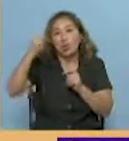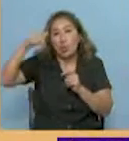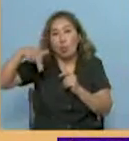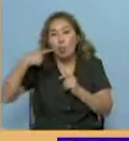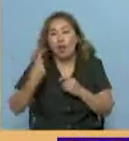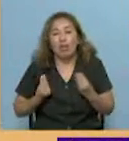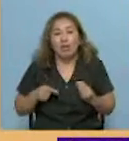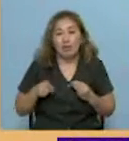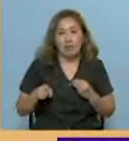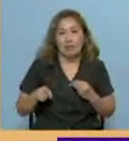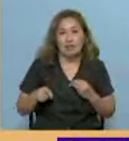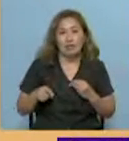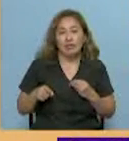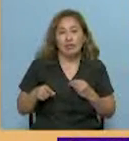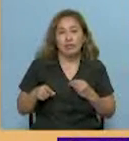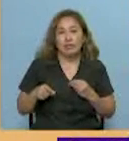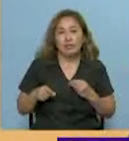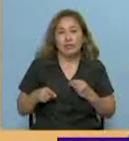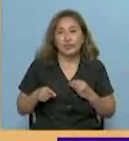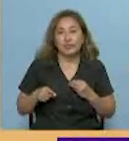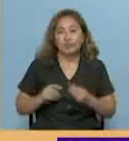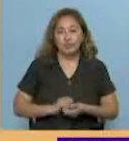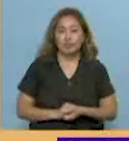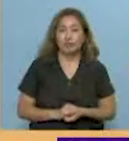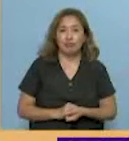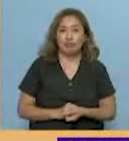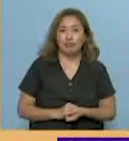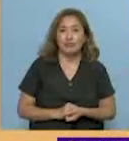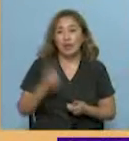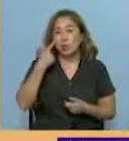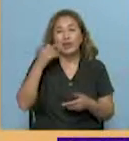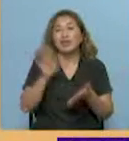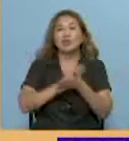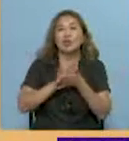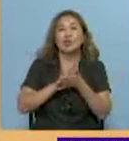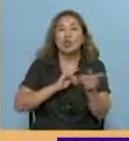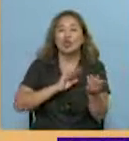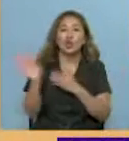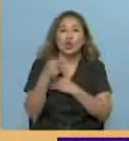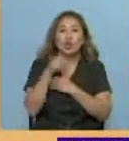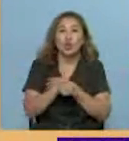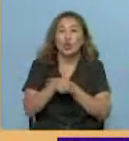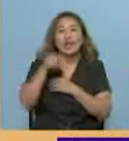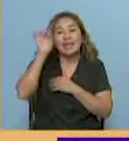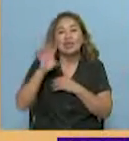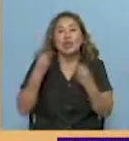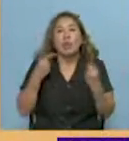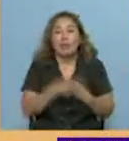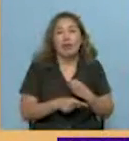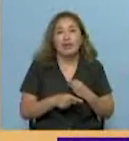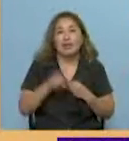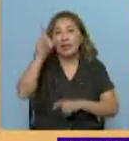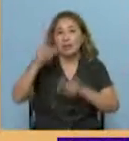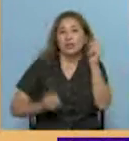precisamente de de salida de todo esto que estamos padeciendo y eso no es otra cosa que los